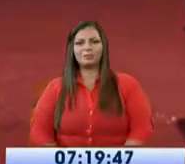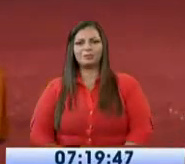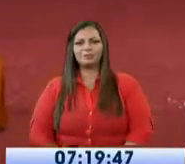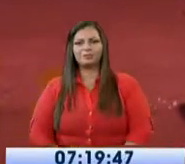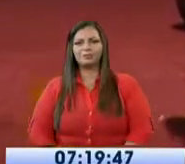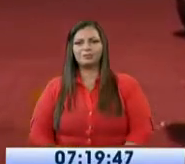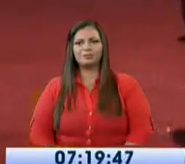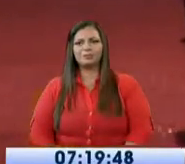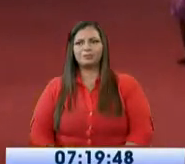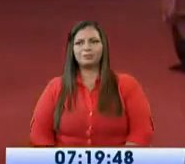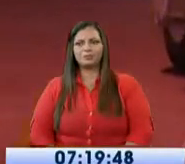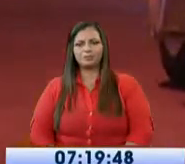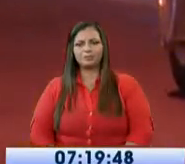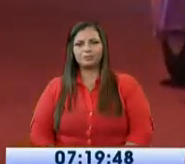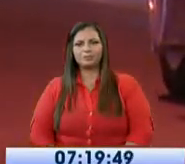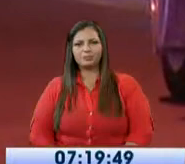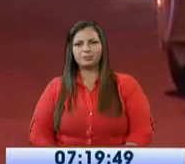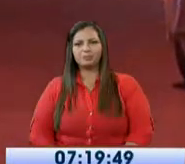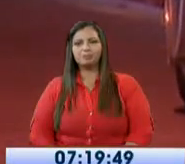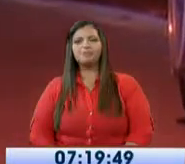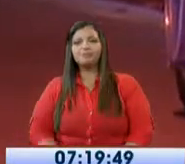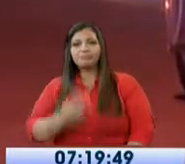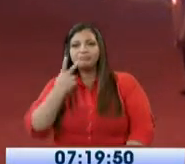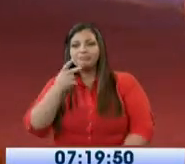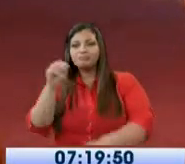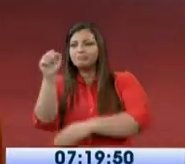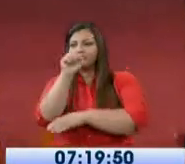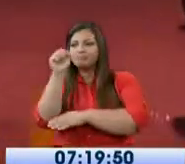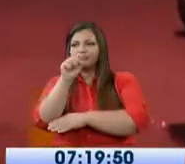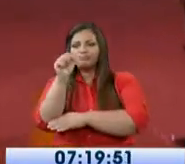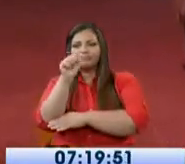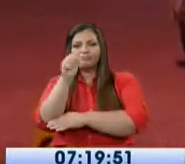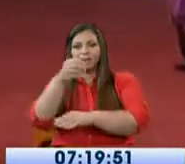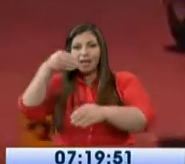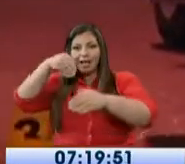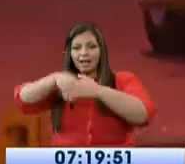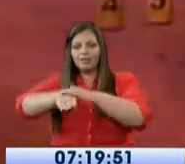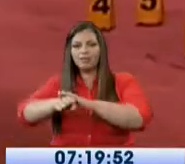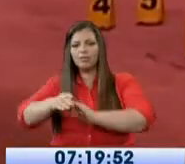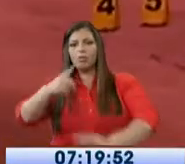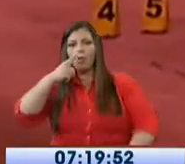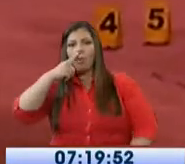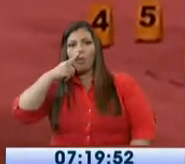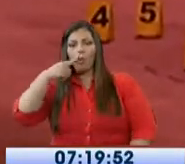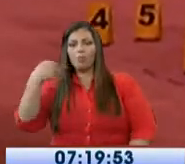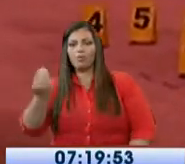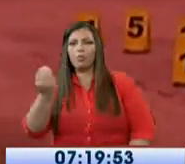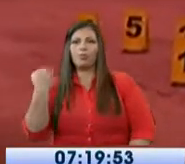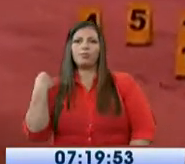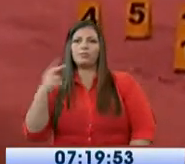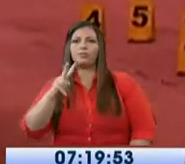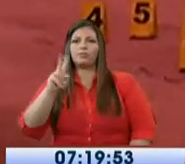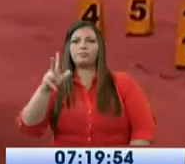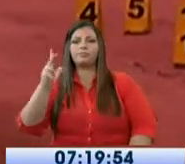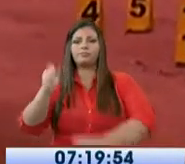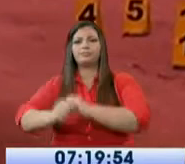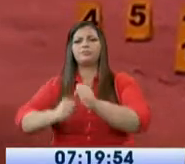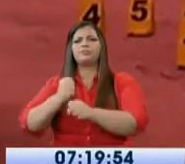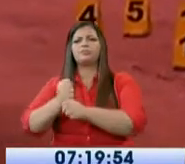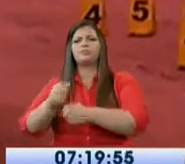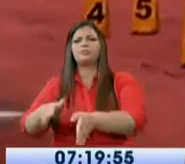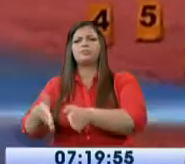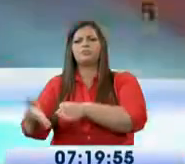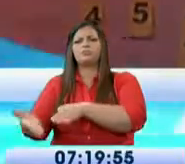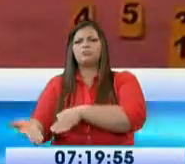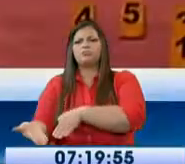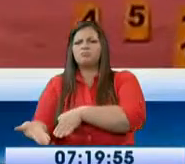Dentro de un vehículo, del lado del copiloto, apareció baleado un joven de 23 años de edad. Habría ocurrido